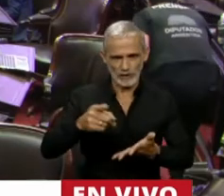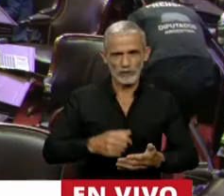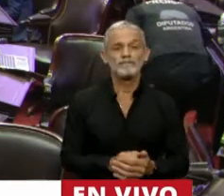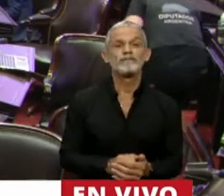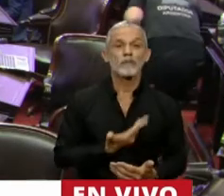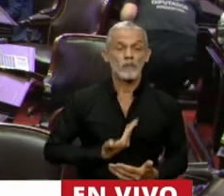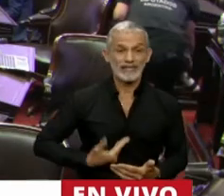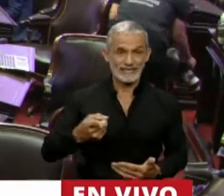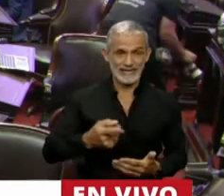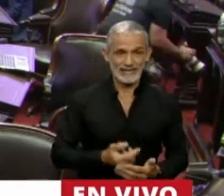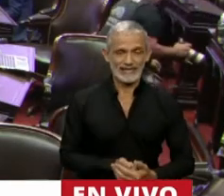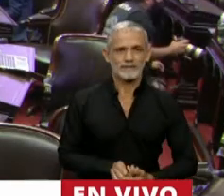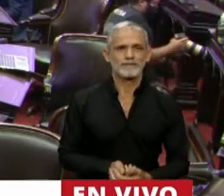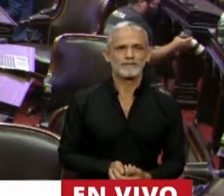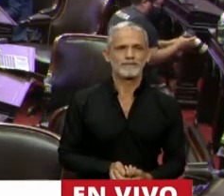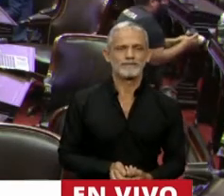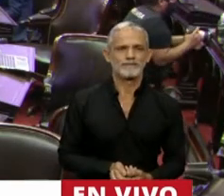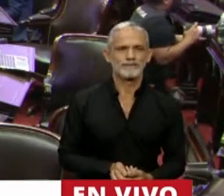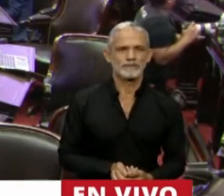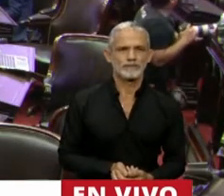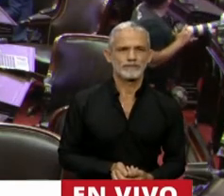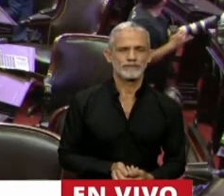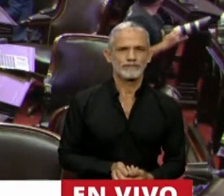Señor presidente,